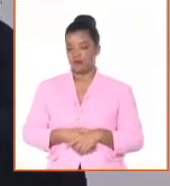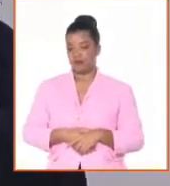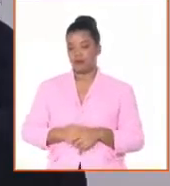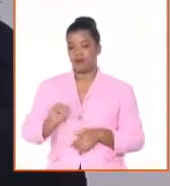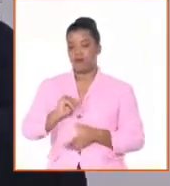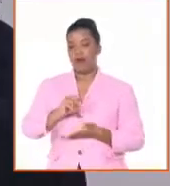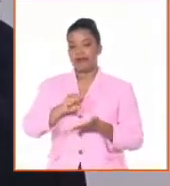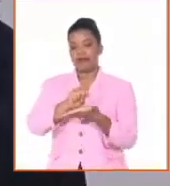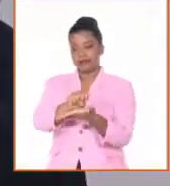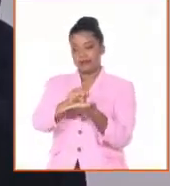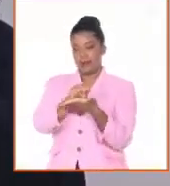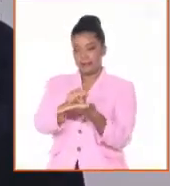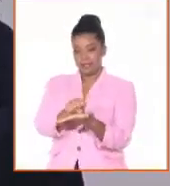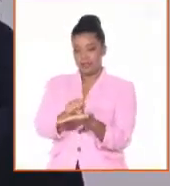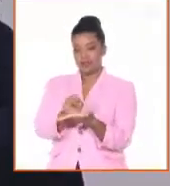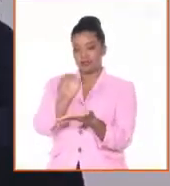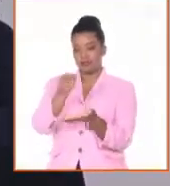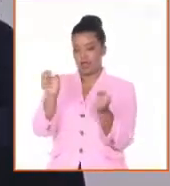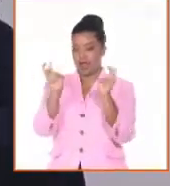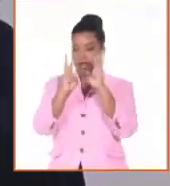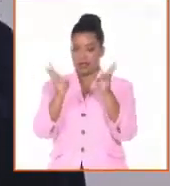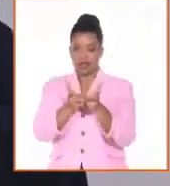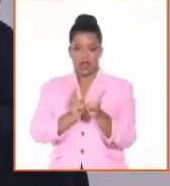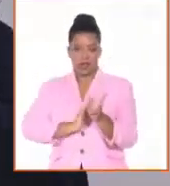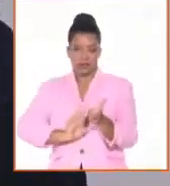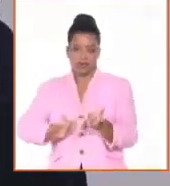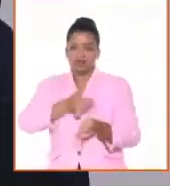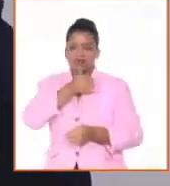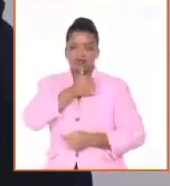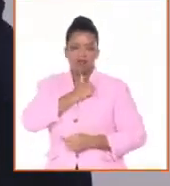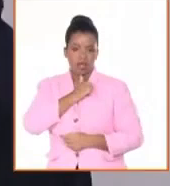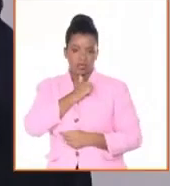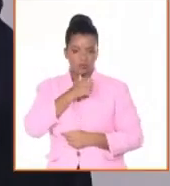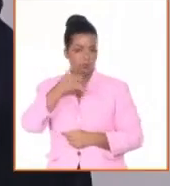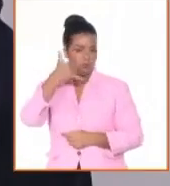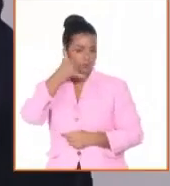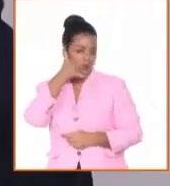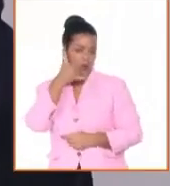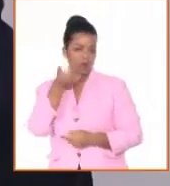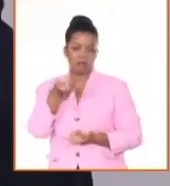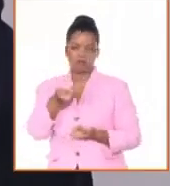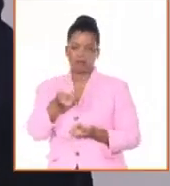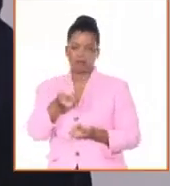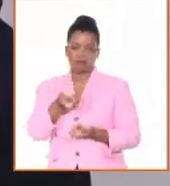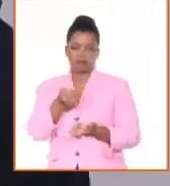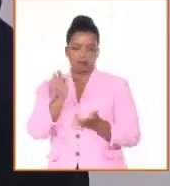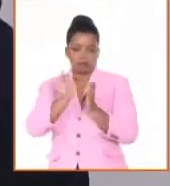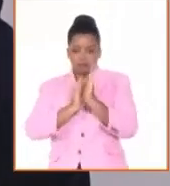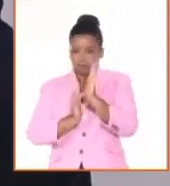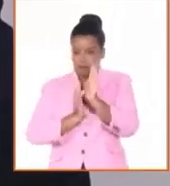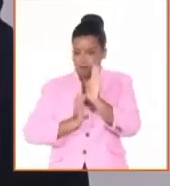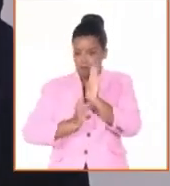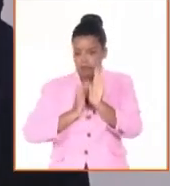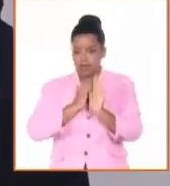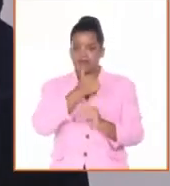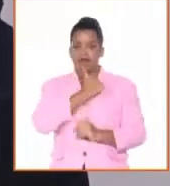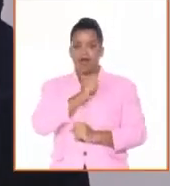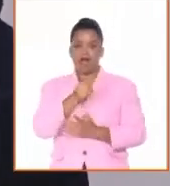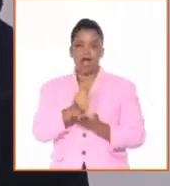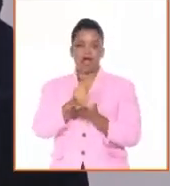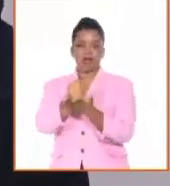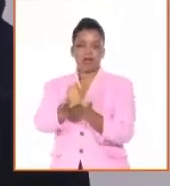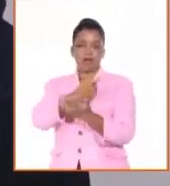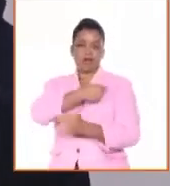va a ser precisamente de manera online por qué porque es lo que más beneficia a la población y lo que también nos da más